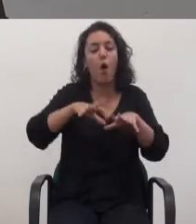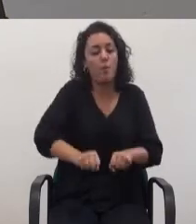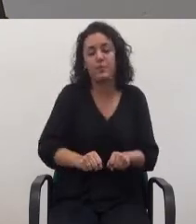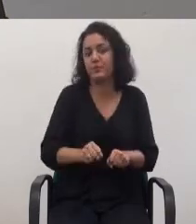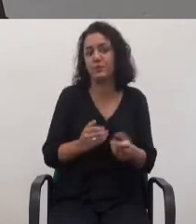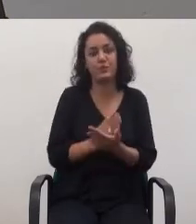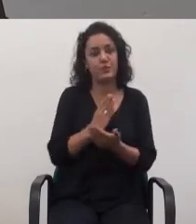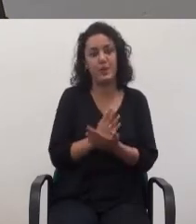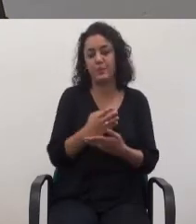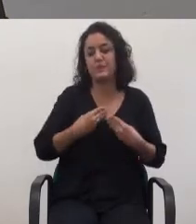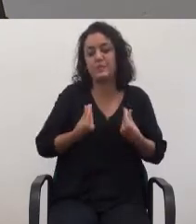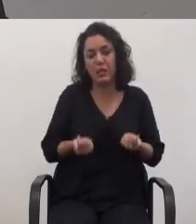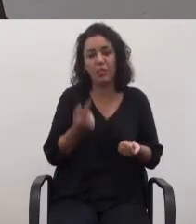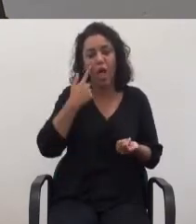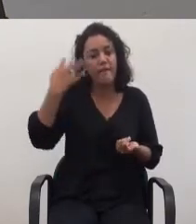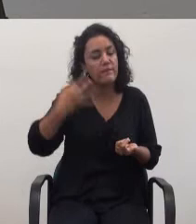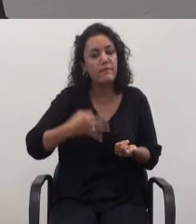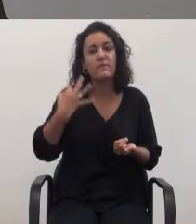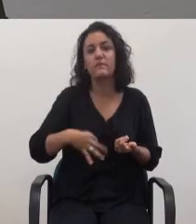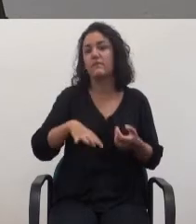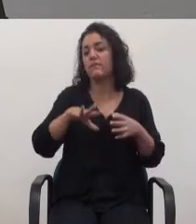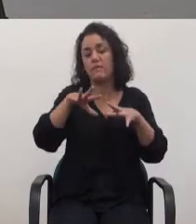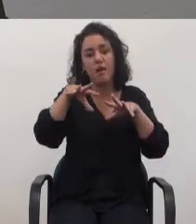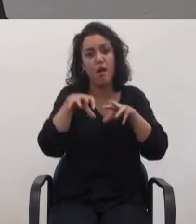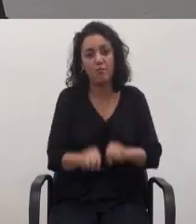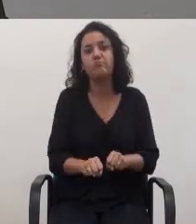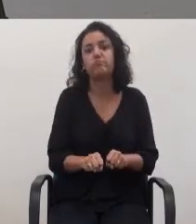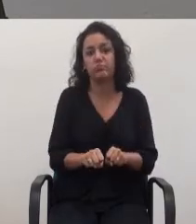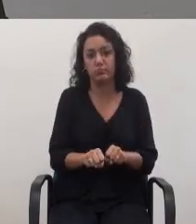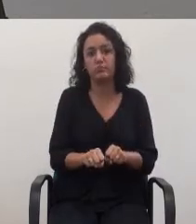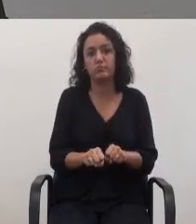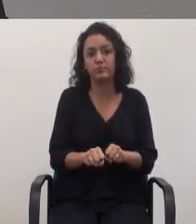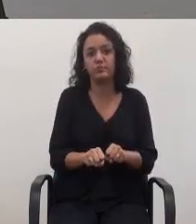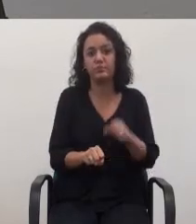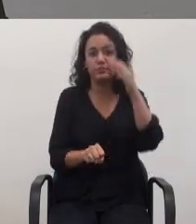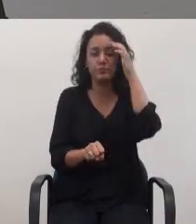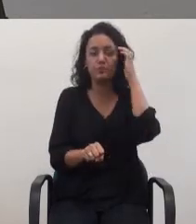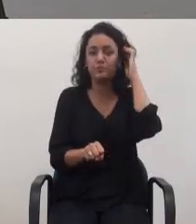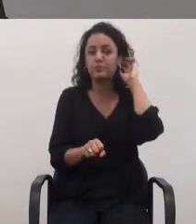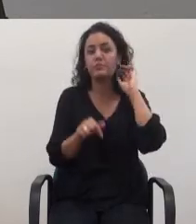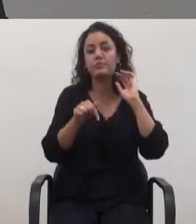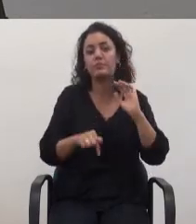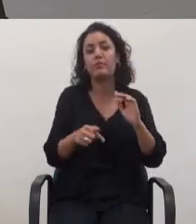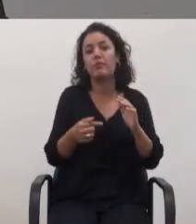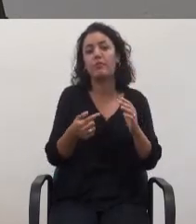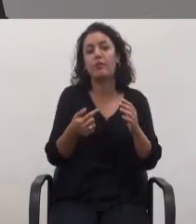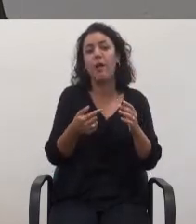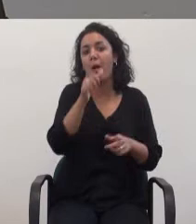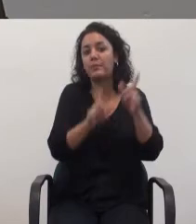siente que hay mucha acá, savia nueva vendría a ser, ¿no? Hay mucha pasta de querer